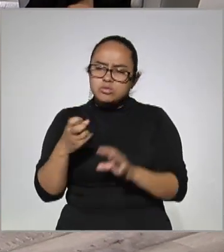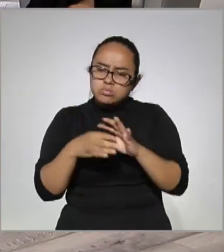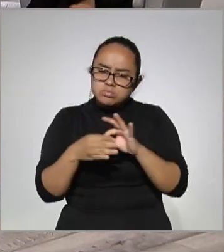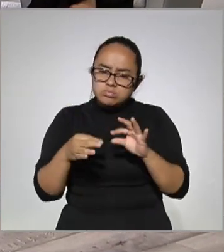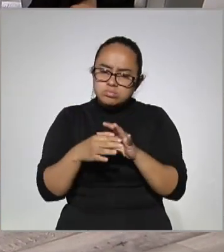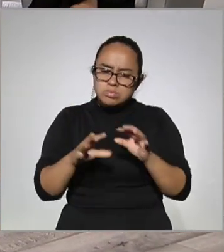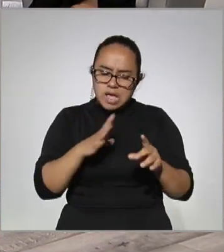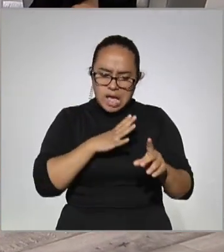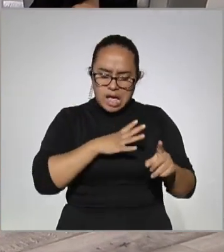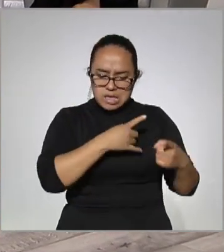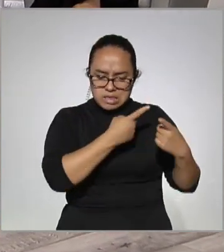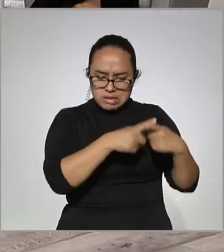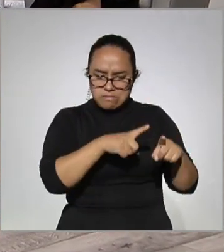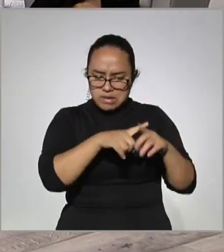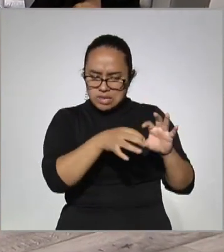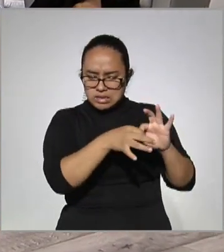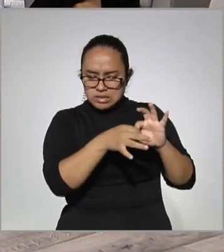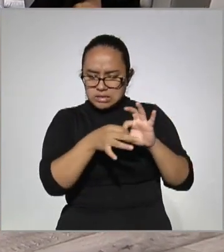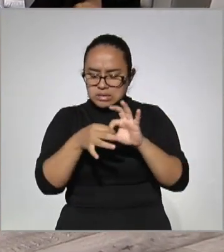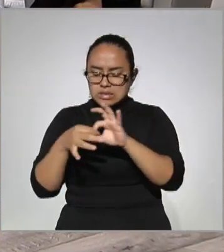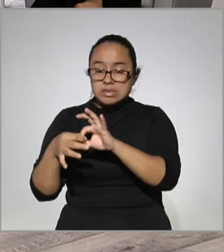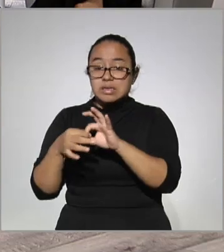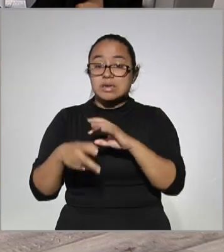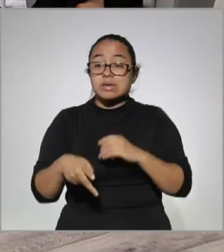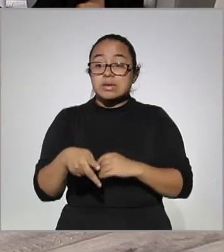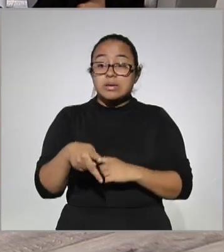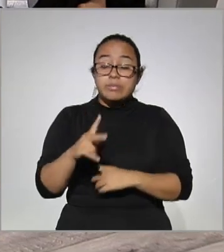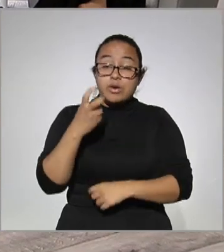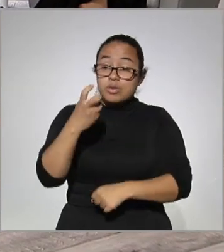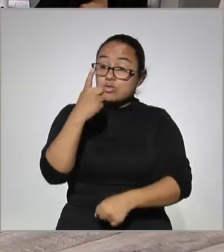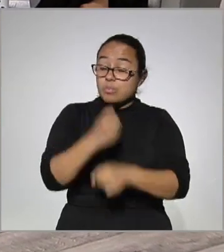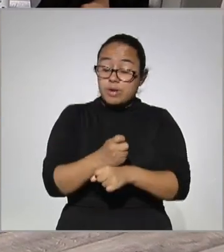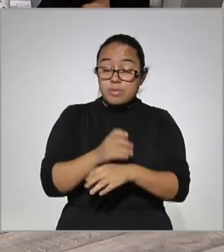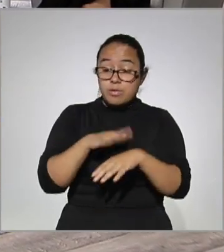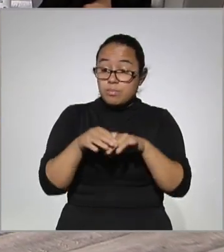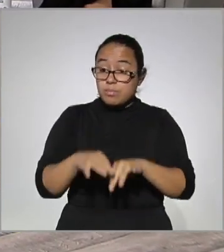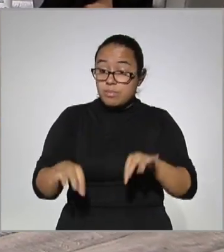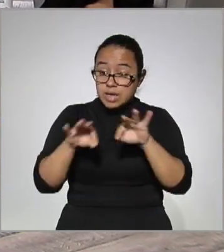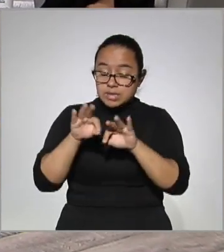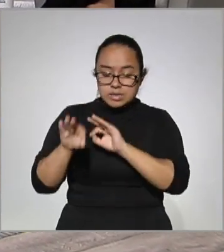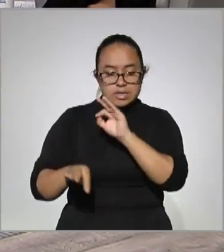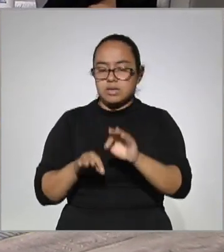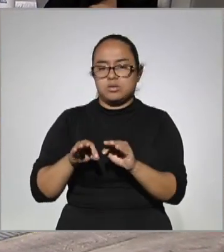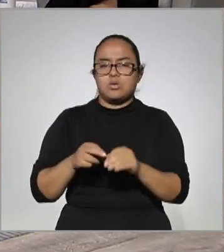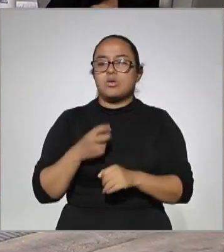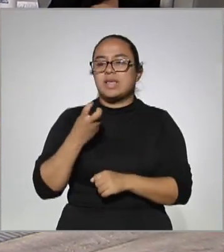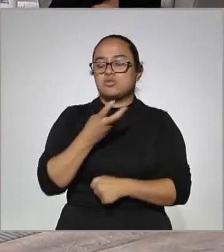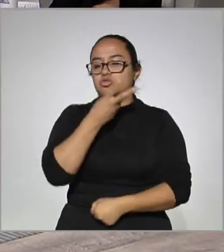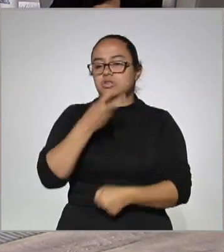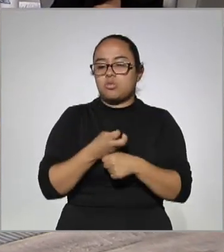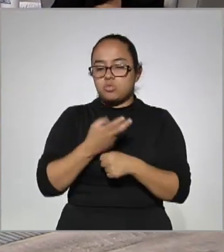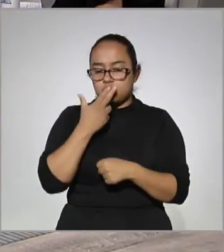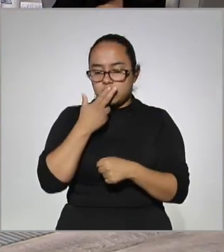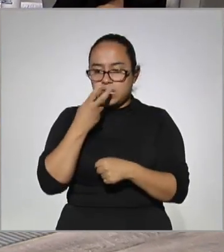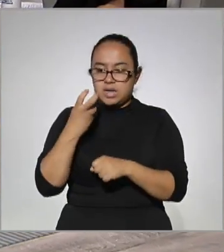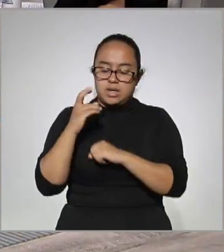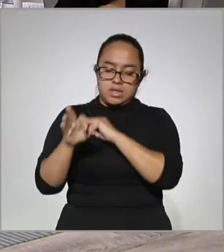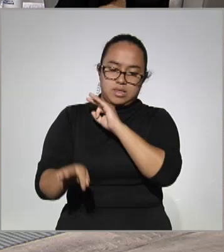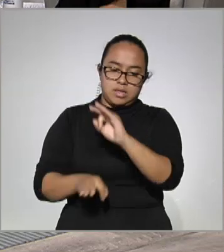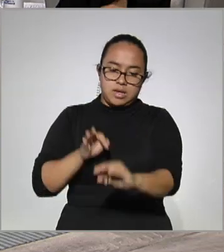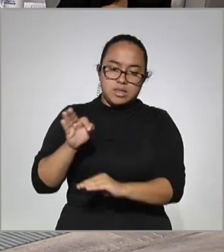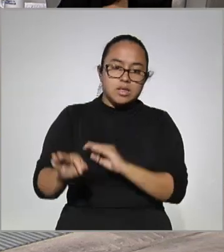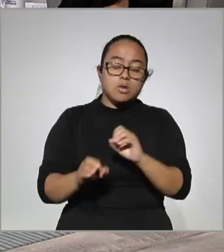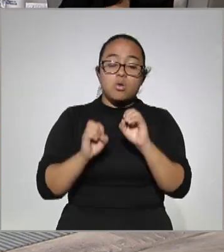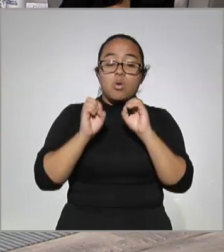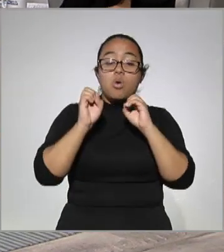forma multidisciplinaria, pero no como primera línea de tratamiento. Generalmente se utiliza como una segunda línea de tratamiento